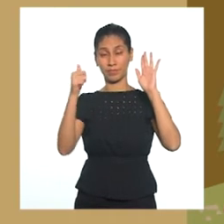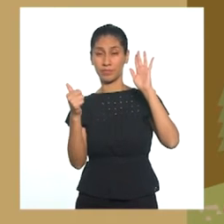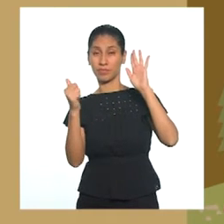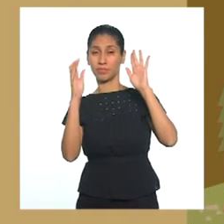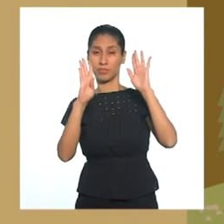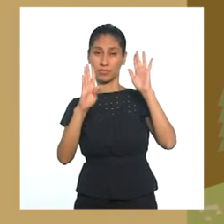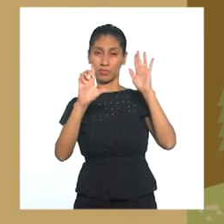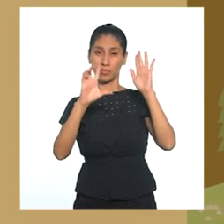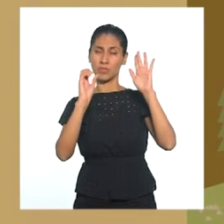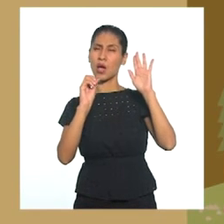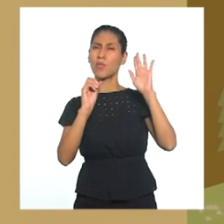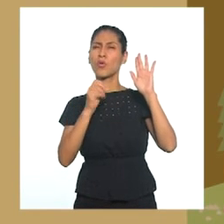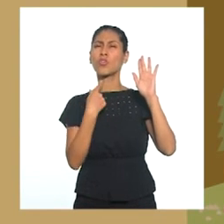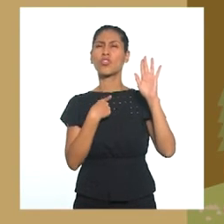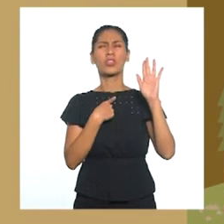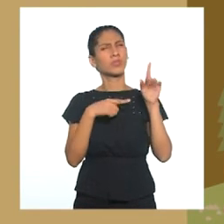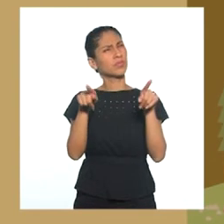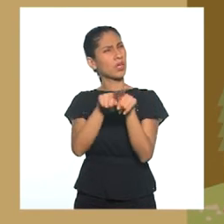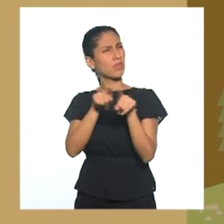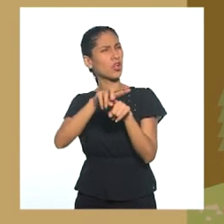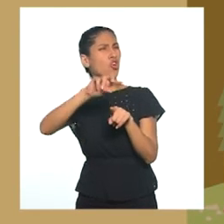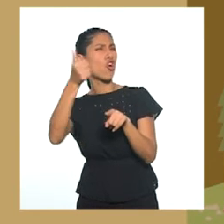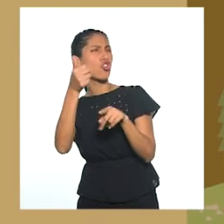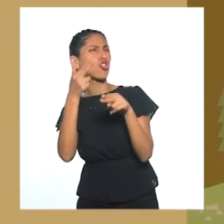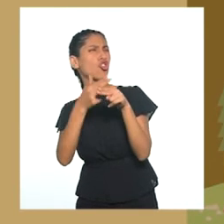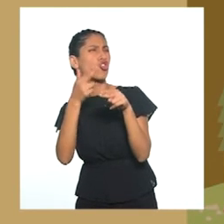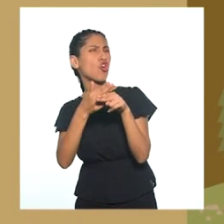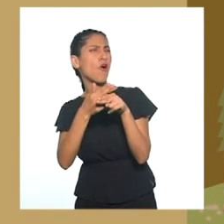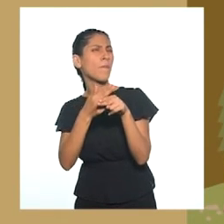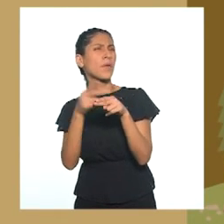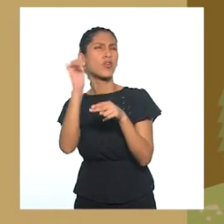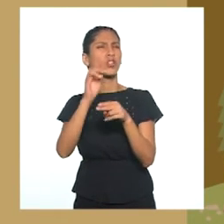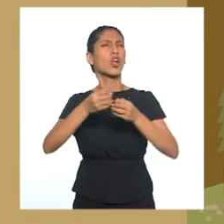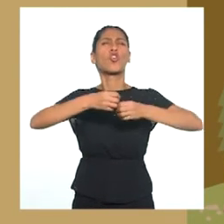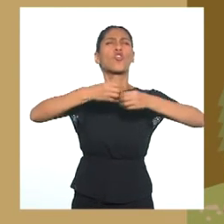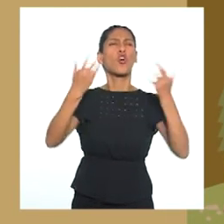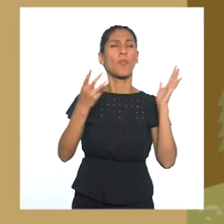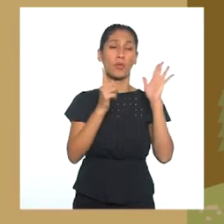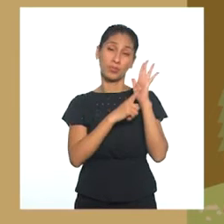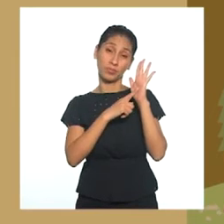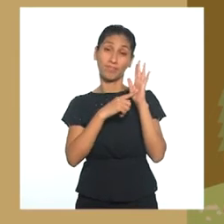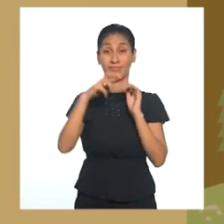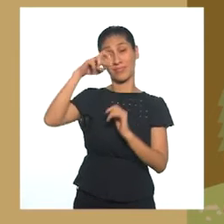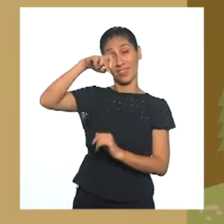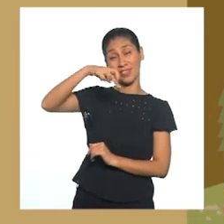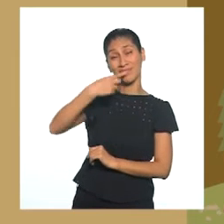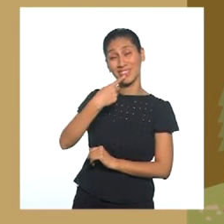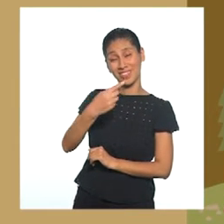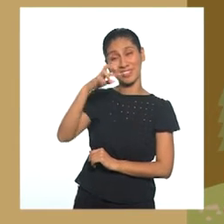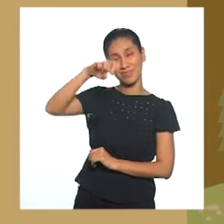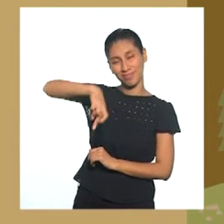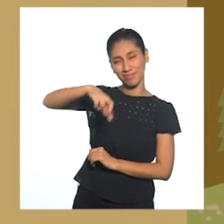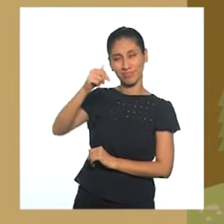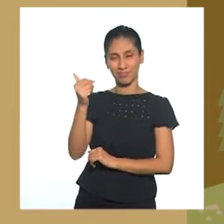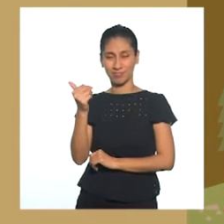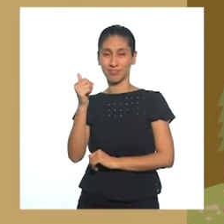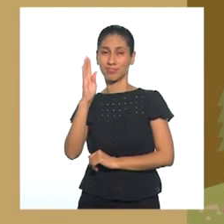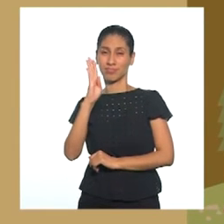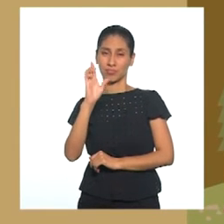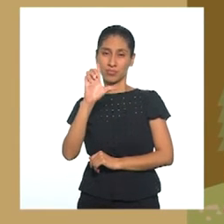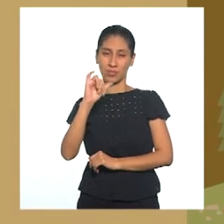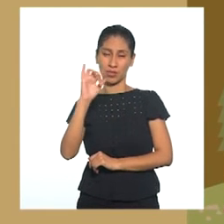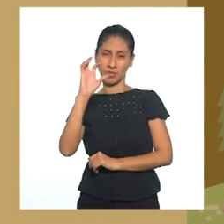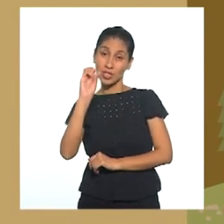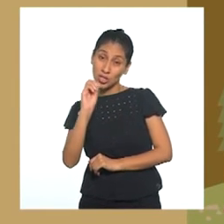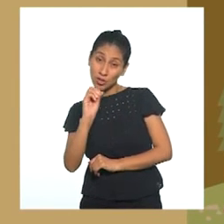¿De qué otra manera podemos llamar a Pablo utilizando su nombre? Pablito. ¡Así es!